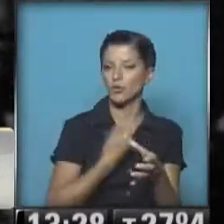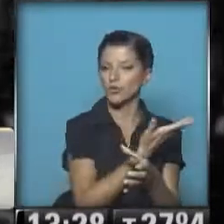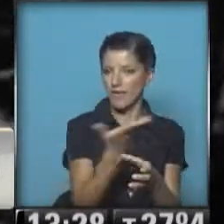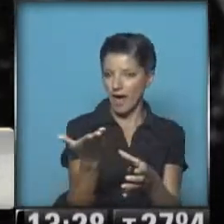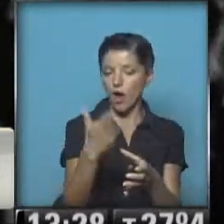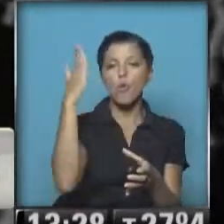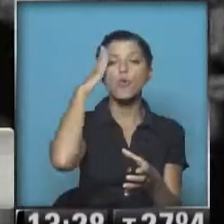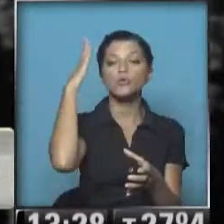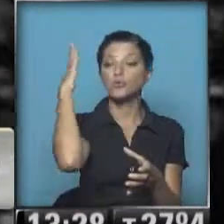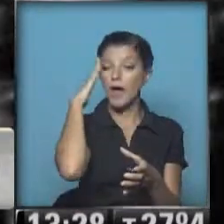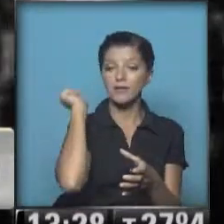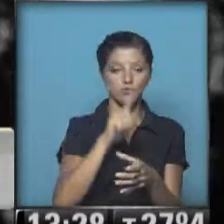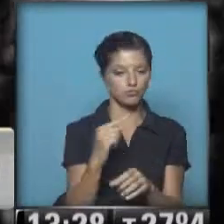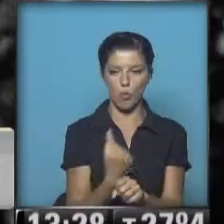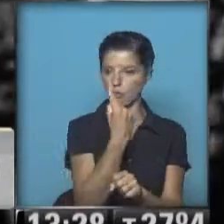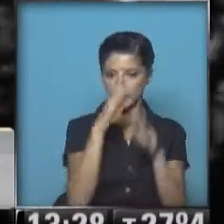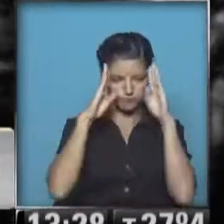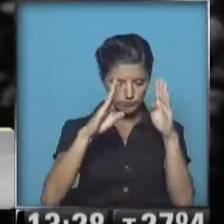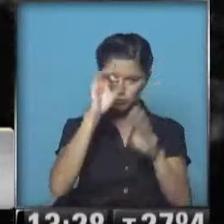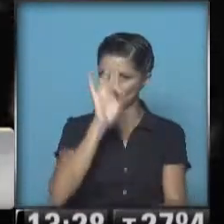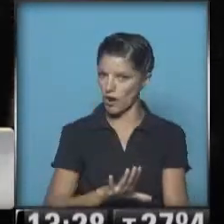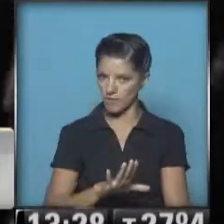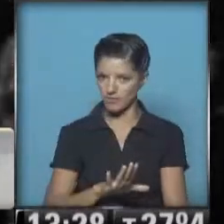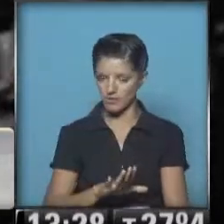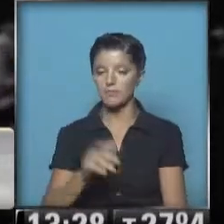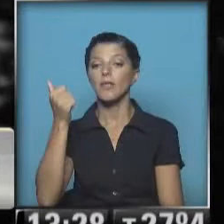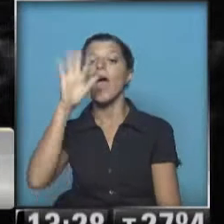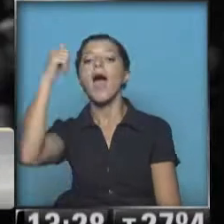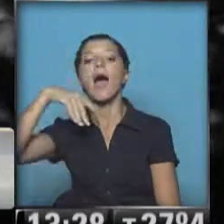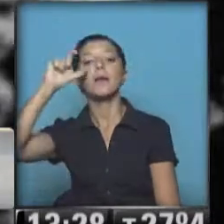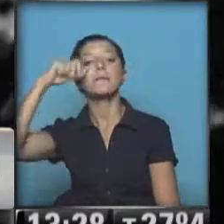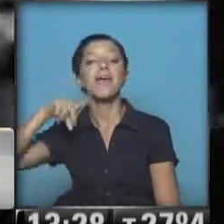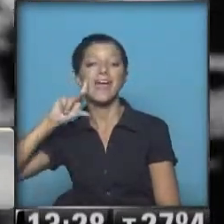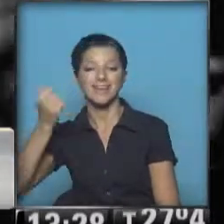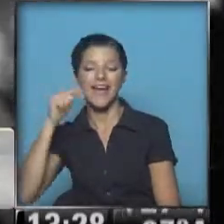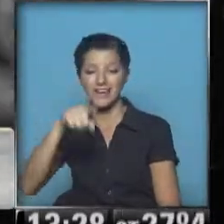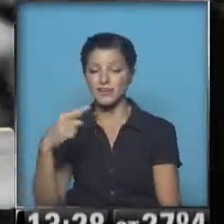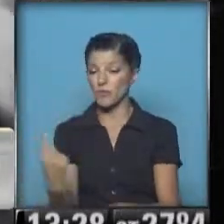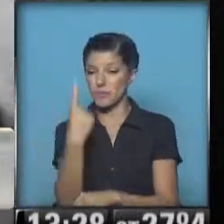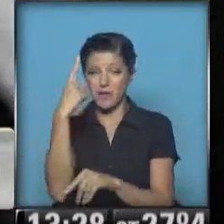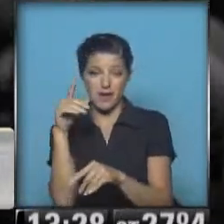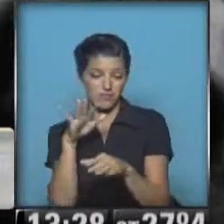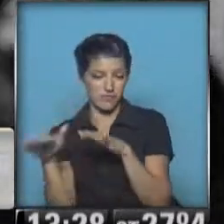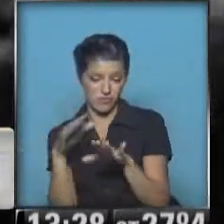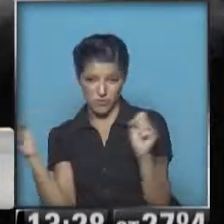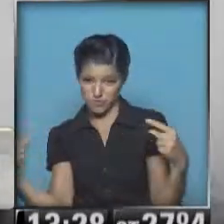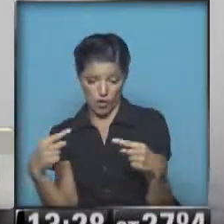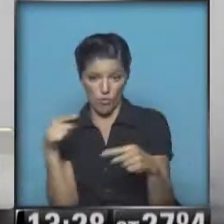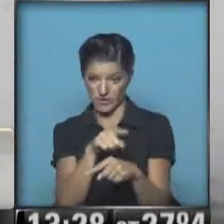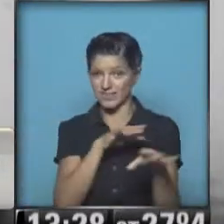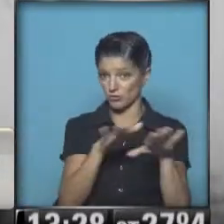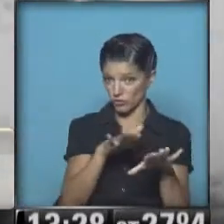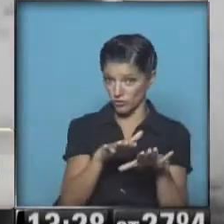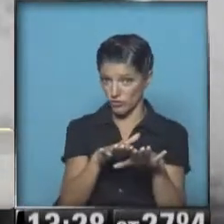y culturalmente homogénea. Armenia se convirtió en el principal escollo a este objetivo por su posición estratégica,